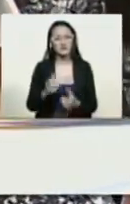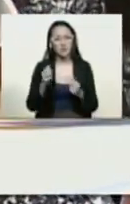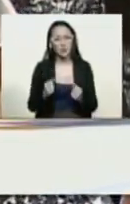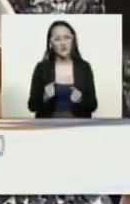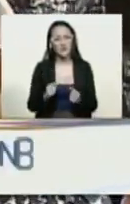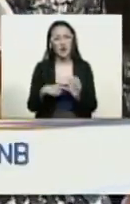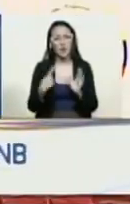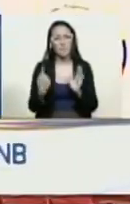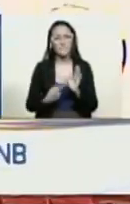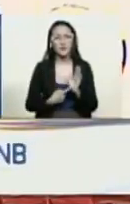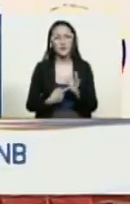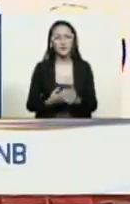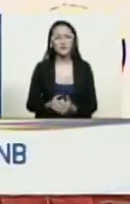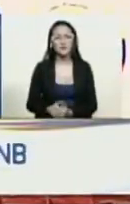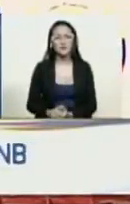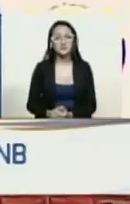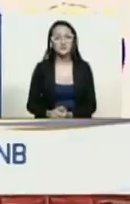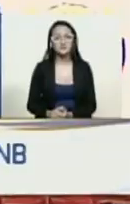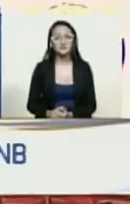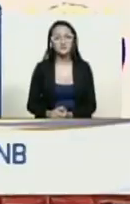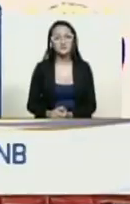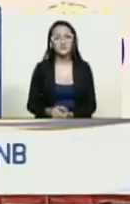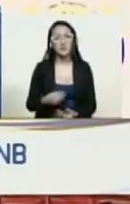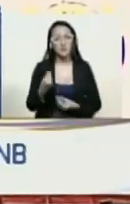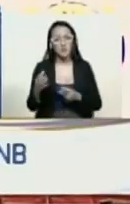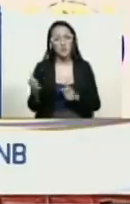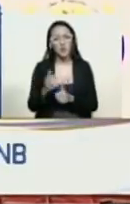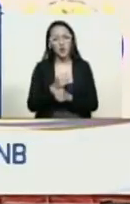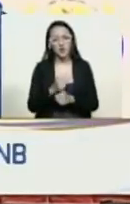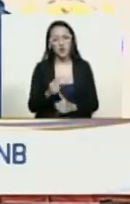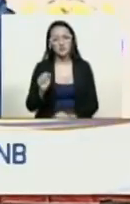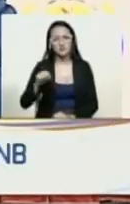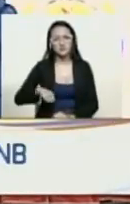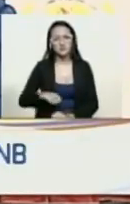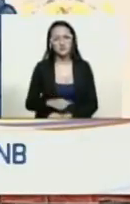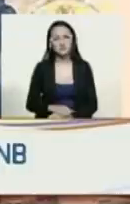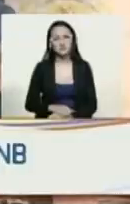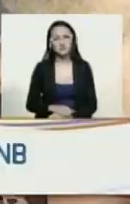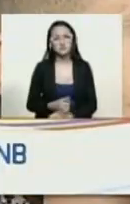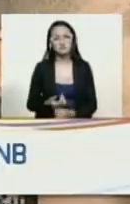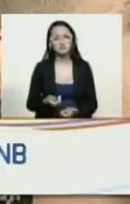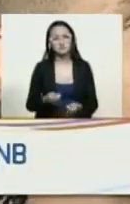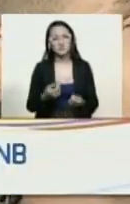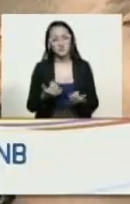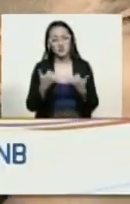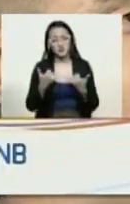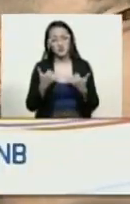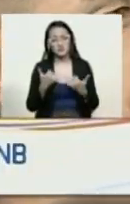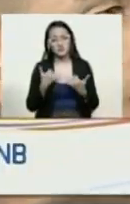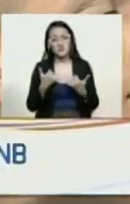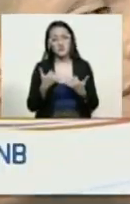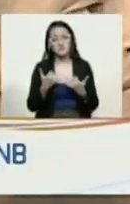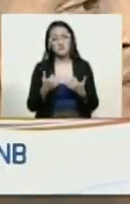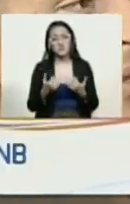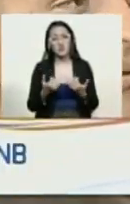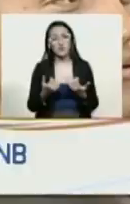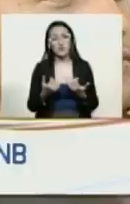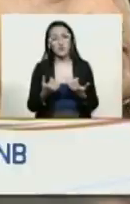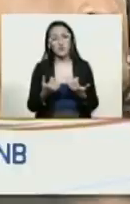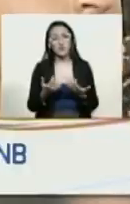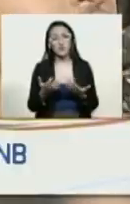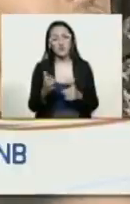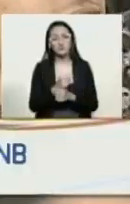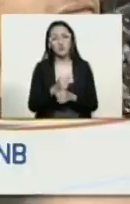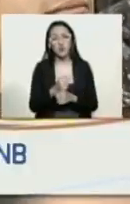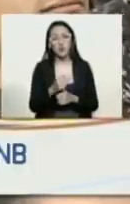seguridad absoluta. Y lo podemos lograr. Nos toca a nosotros lograrlo. Le toca a nuestra generación